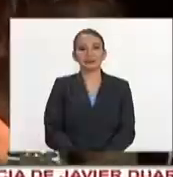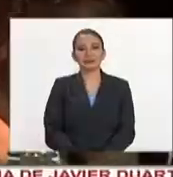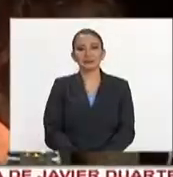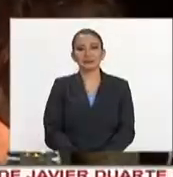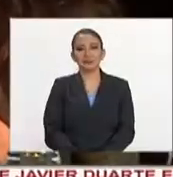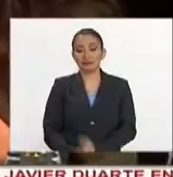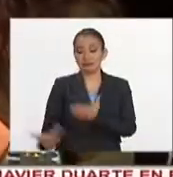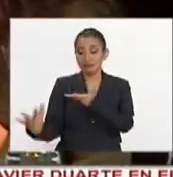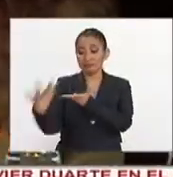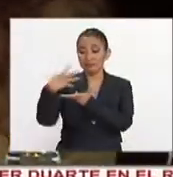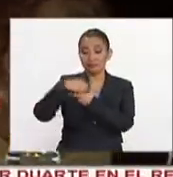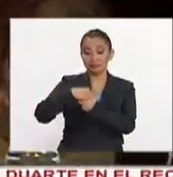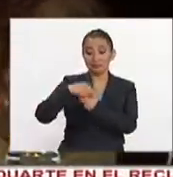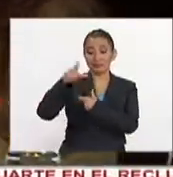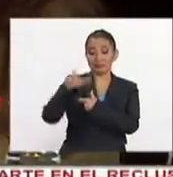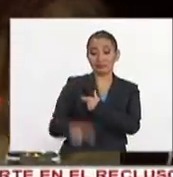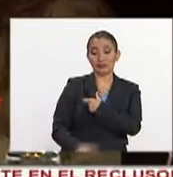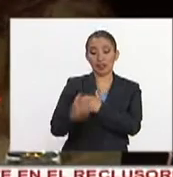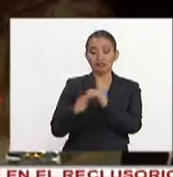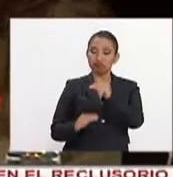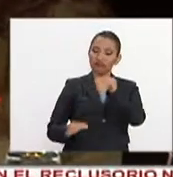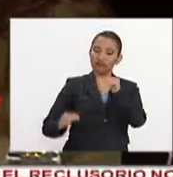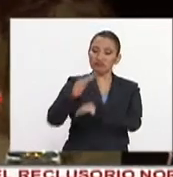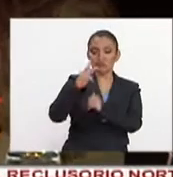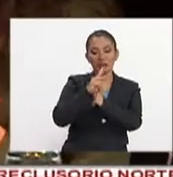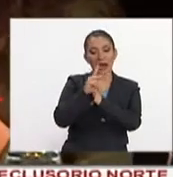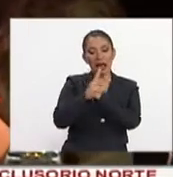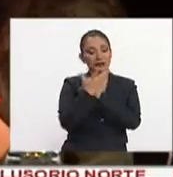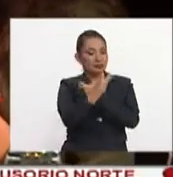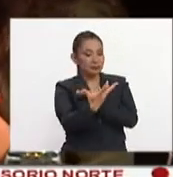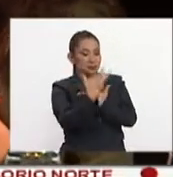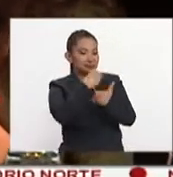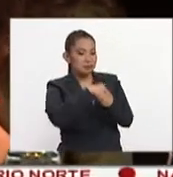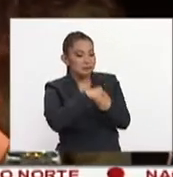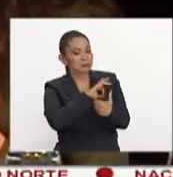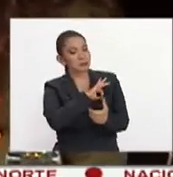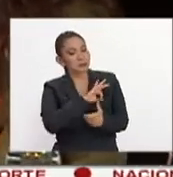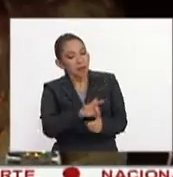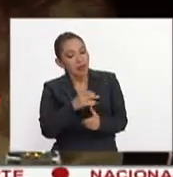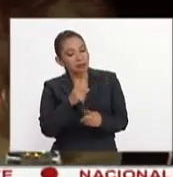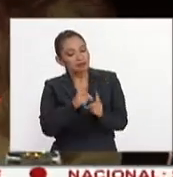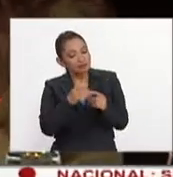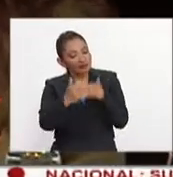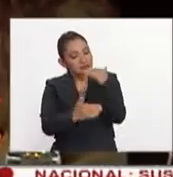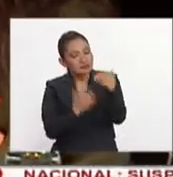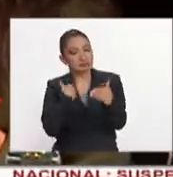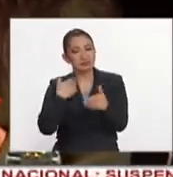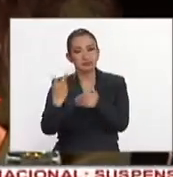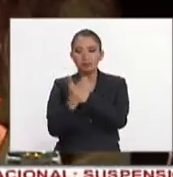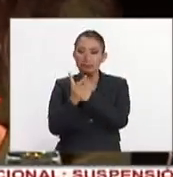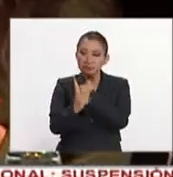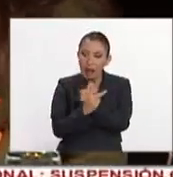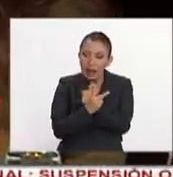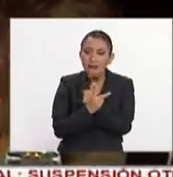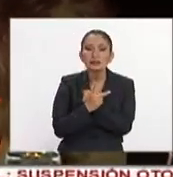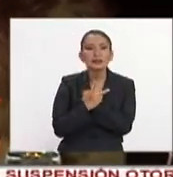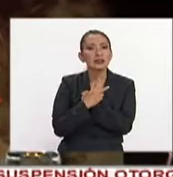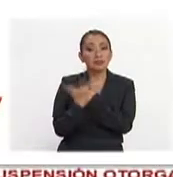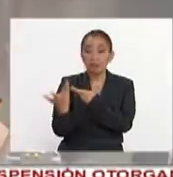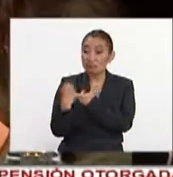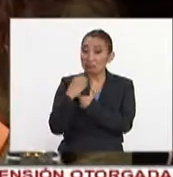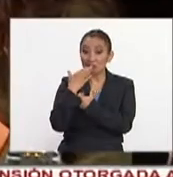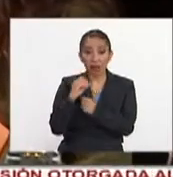La inclusión nos va a hacer crecer como país, la inclusión nos puede hacer desarrollarnos como país. Sin